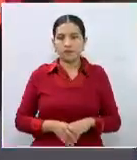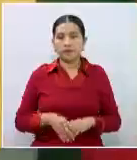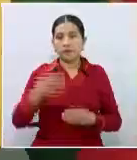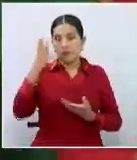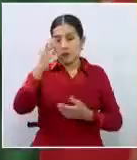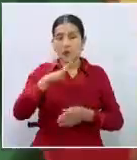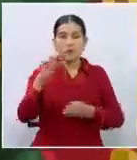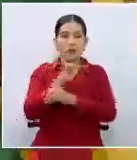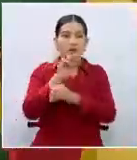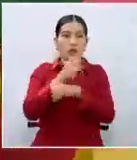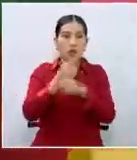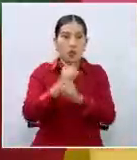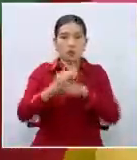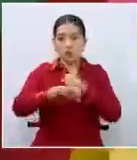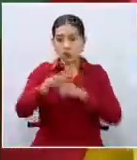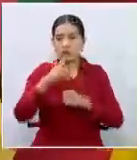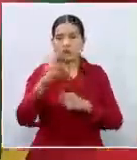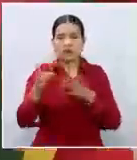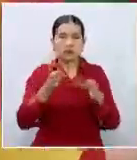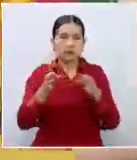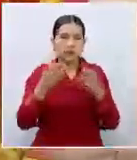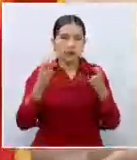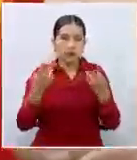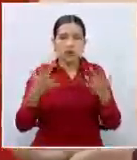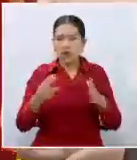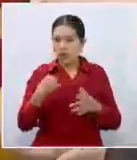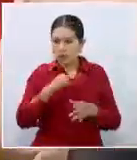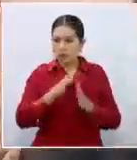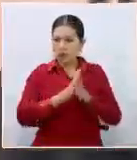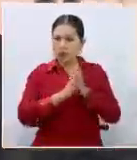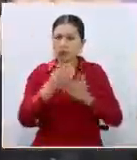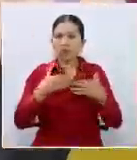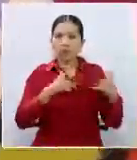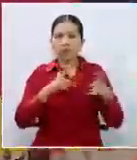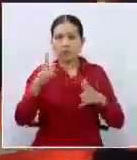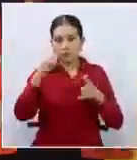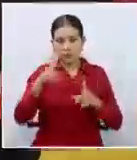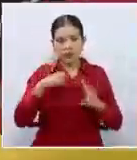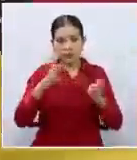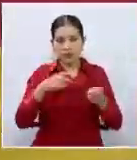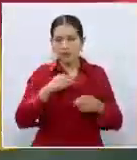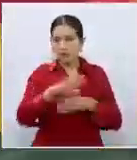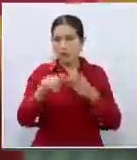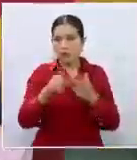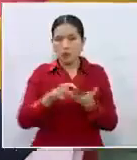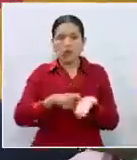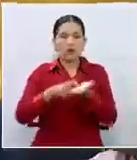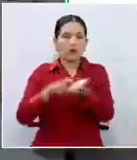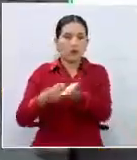El ministro de Obras Públicas indicó que existe la predisposición para honrar con las deudas pendientes.